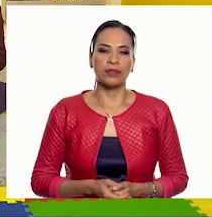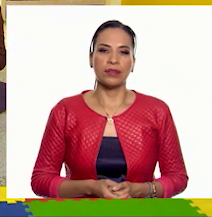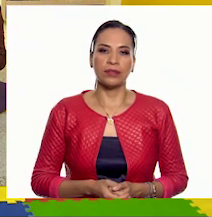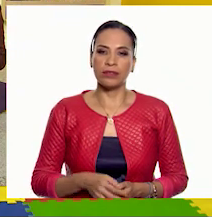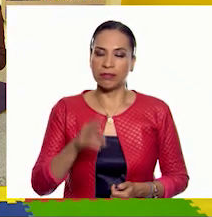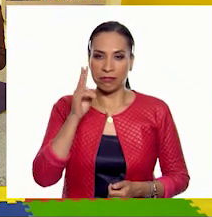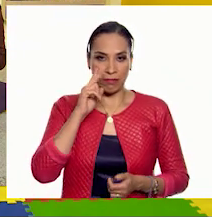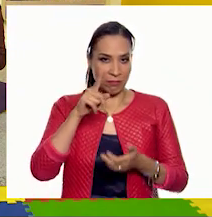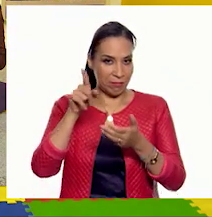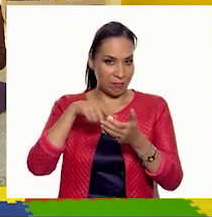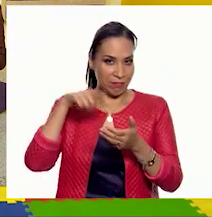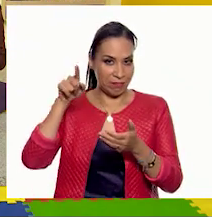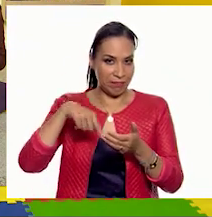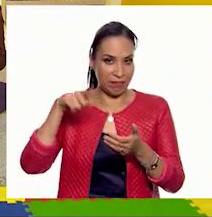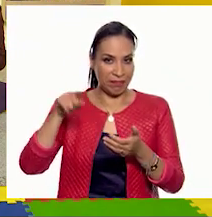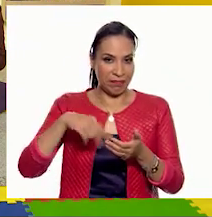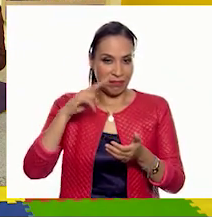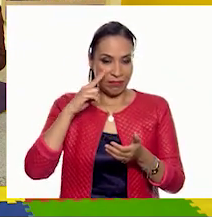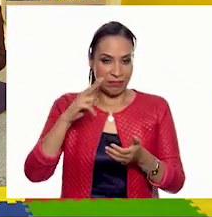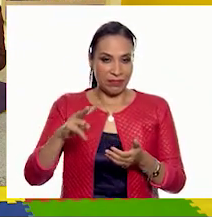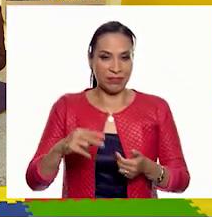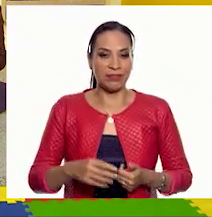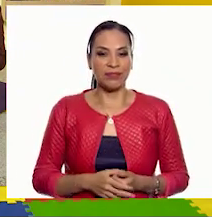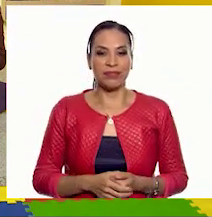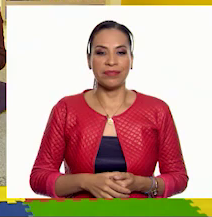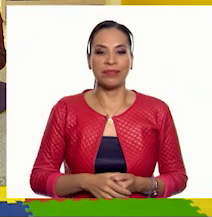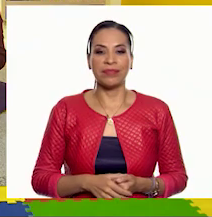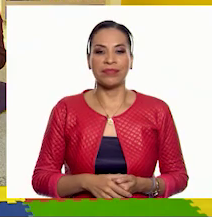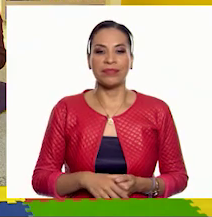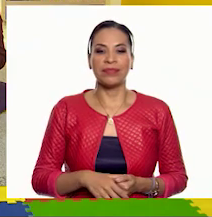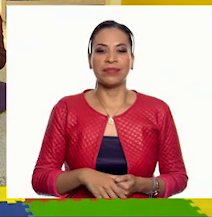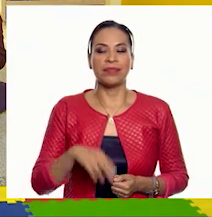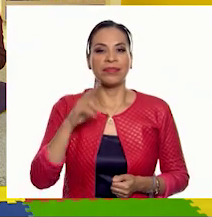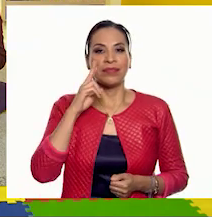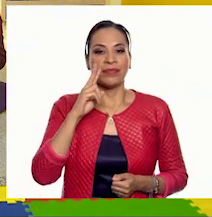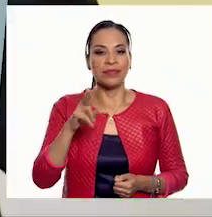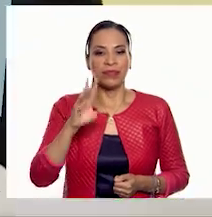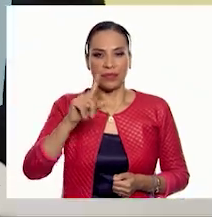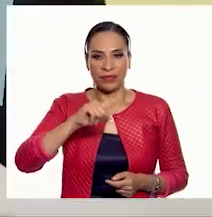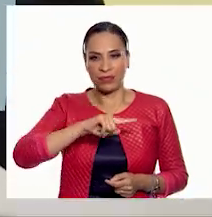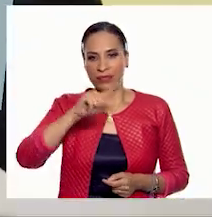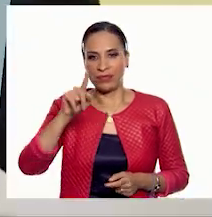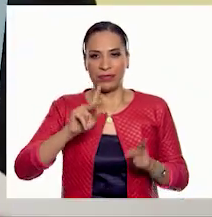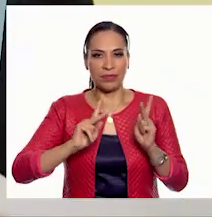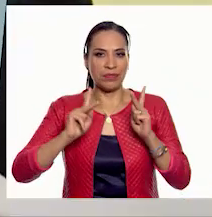¡Nacieron las rayas! ¡Ay, mira! Hice un puente.